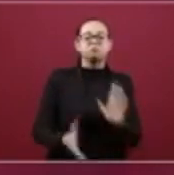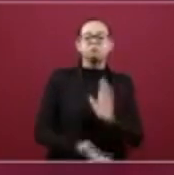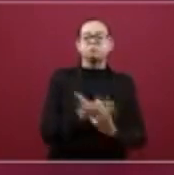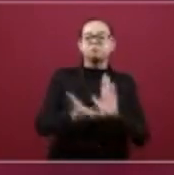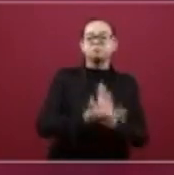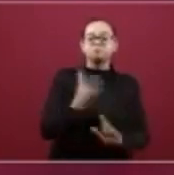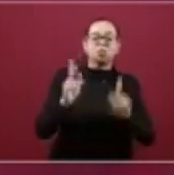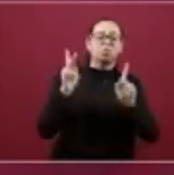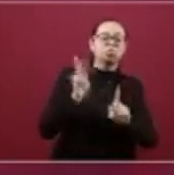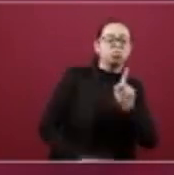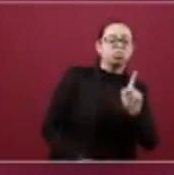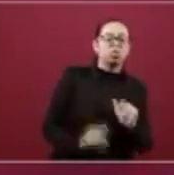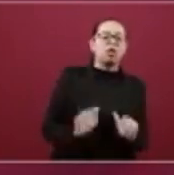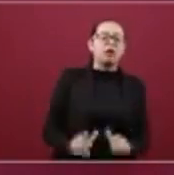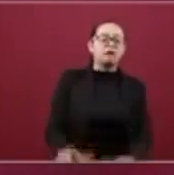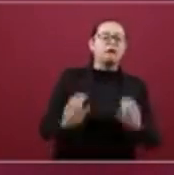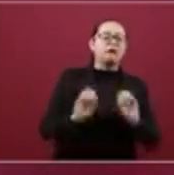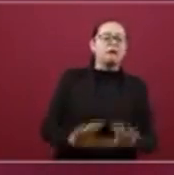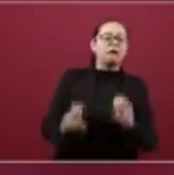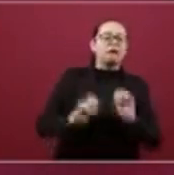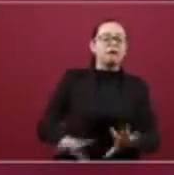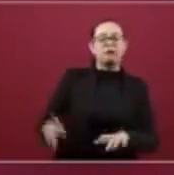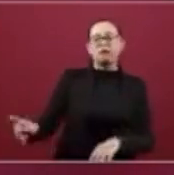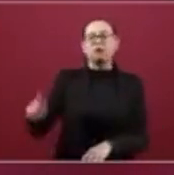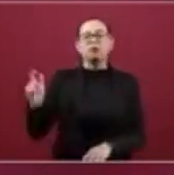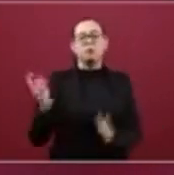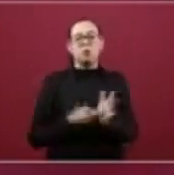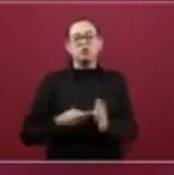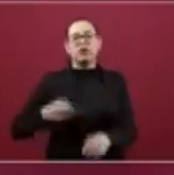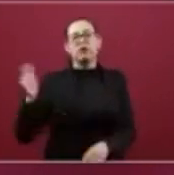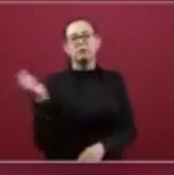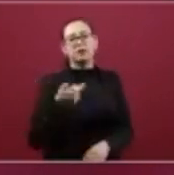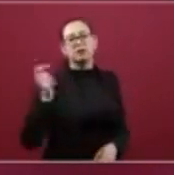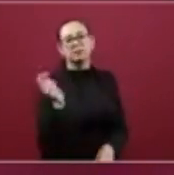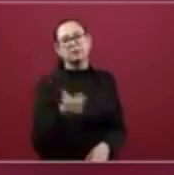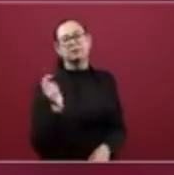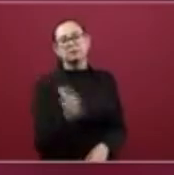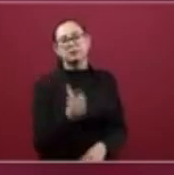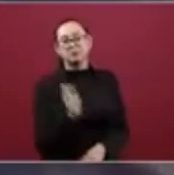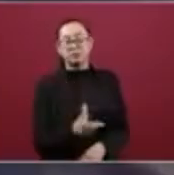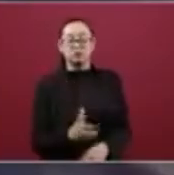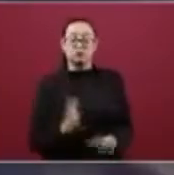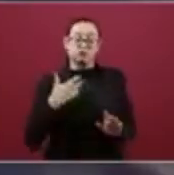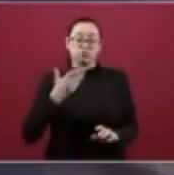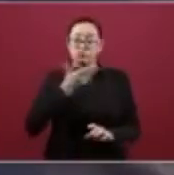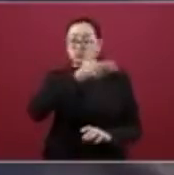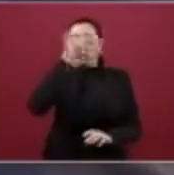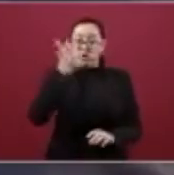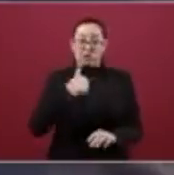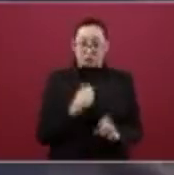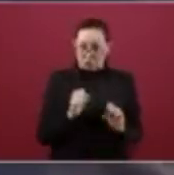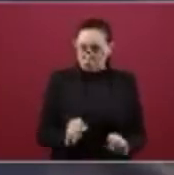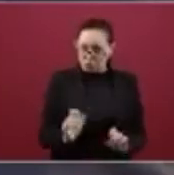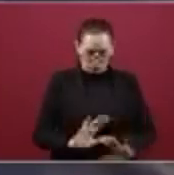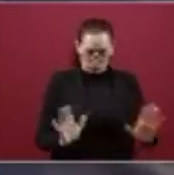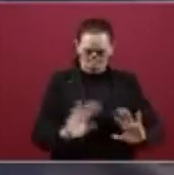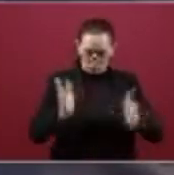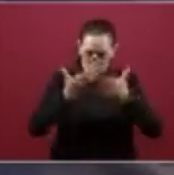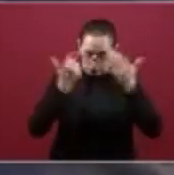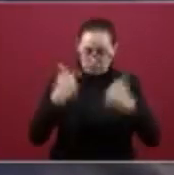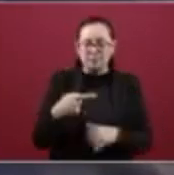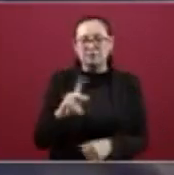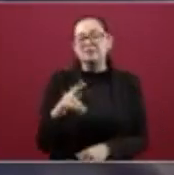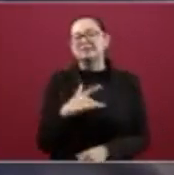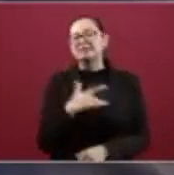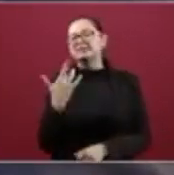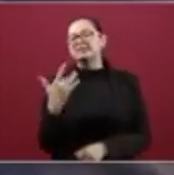ingresos de esta forma. No lo estoy afirmando de manera categórica, pero es una